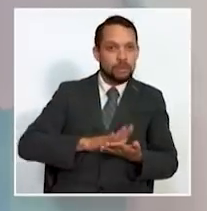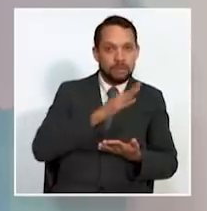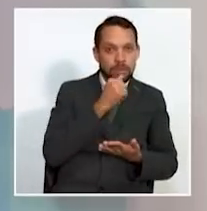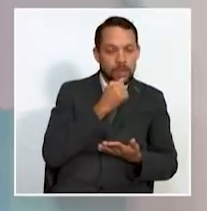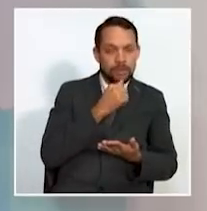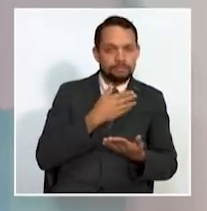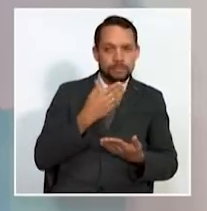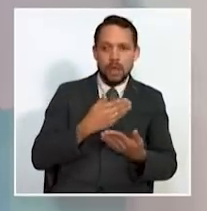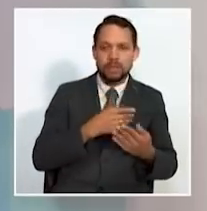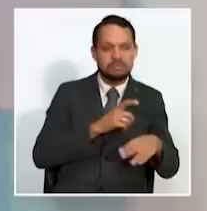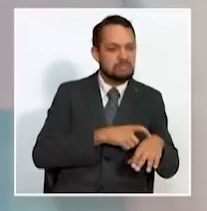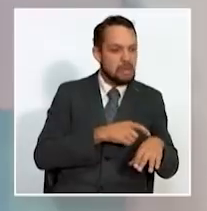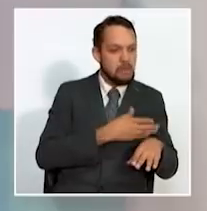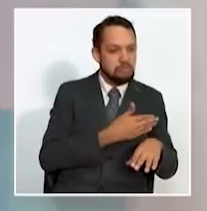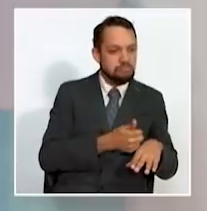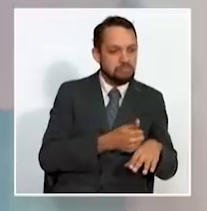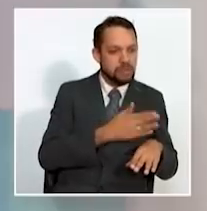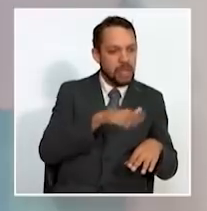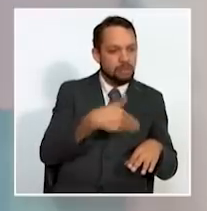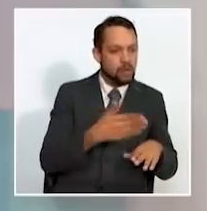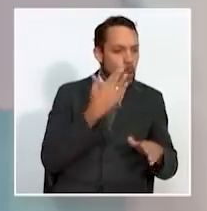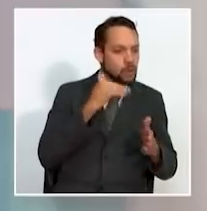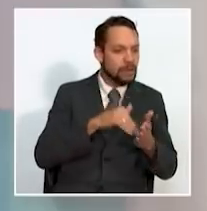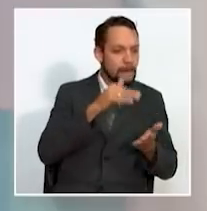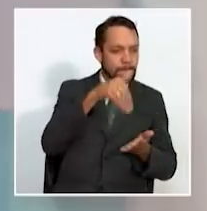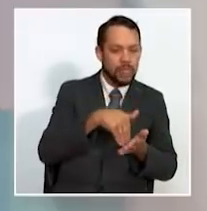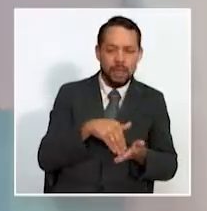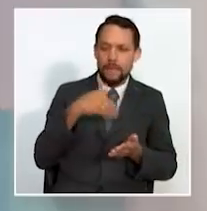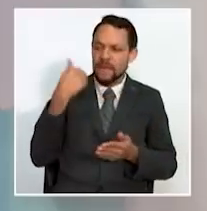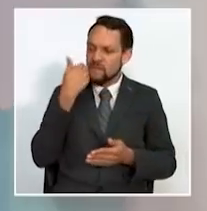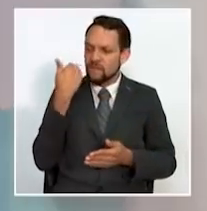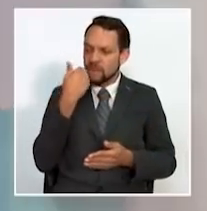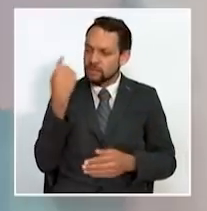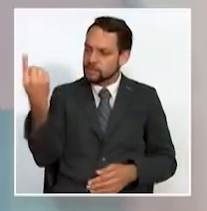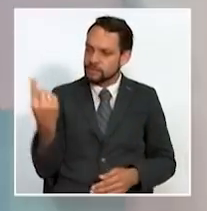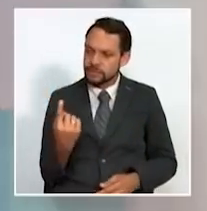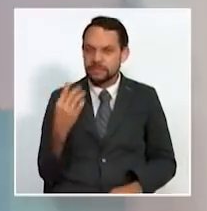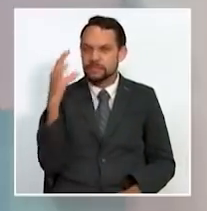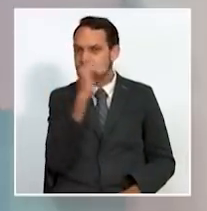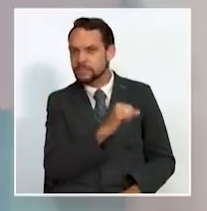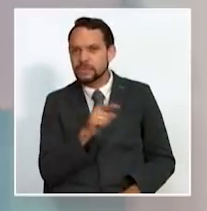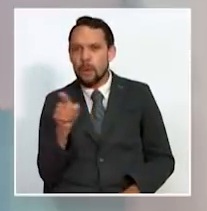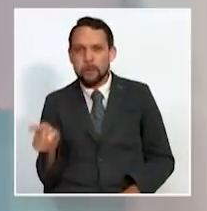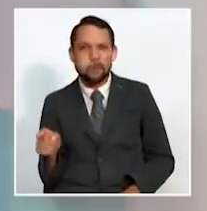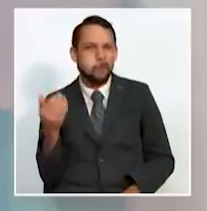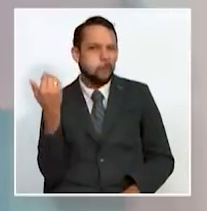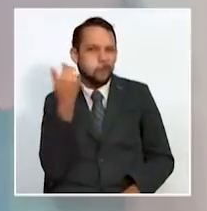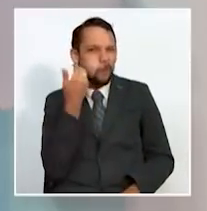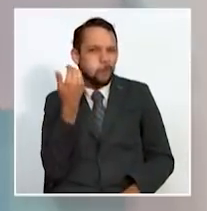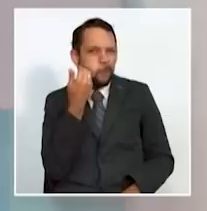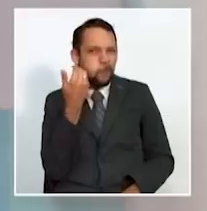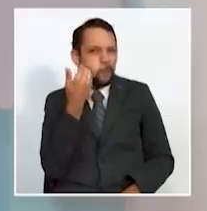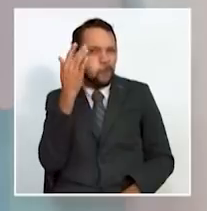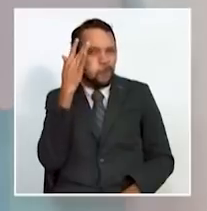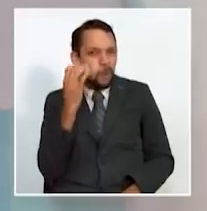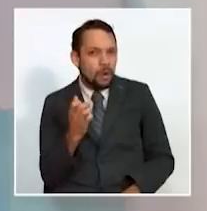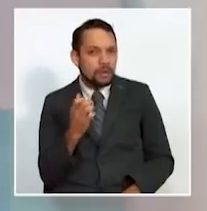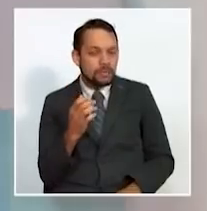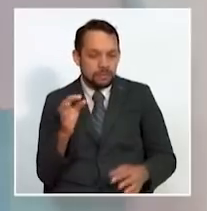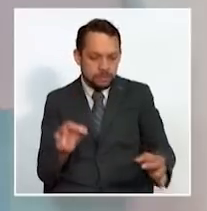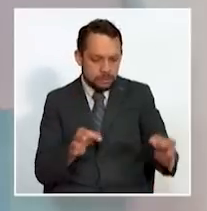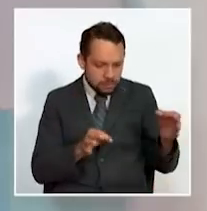Mejoraba temporalmente y volvía y recaía. Y un día fue a la consulta. ¿Saben cómo detecté yo el problema de esa señora? Oliendo los exámenes de